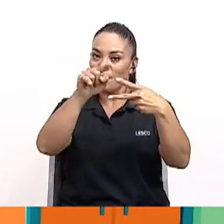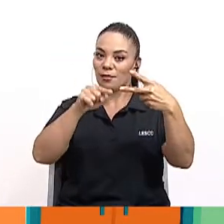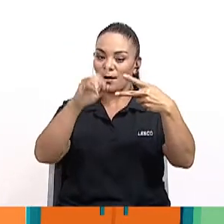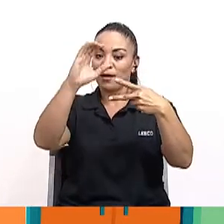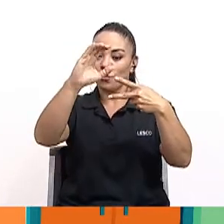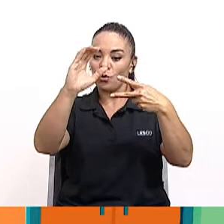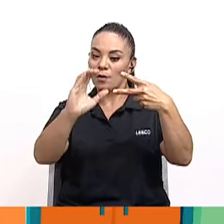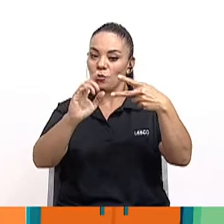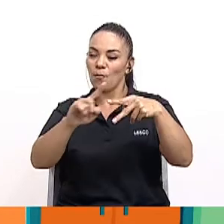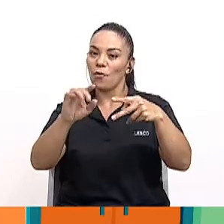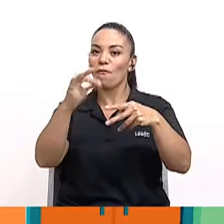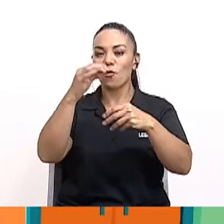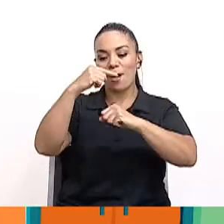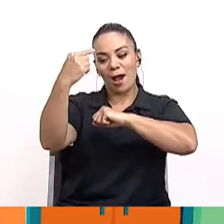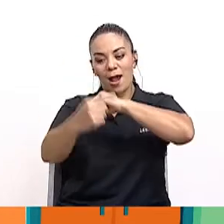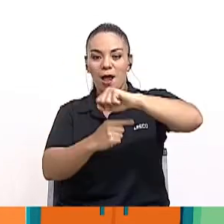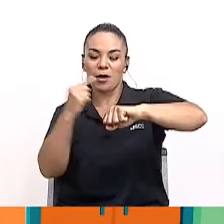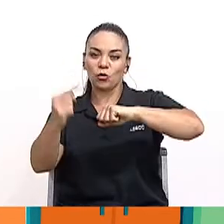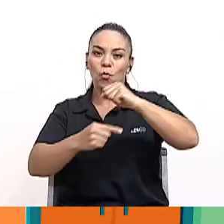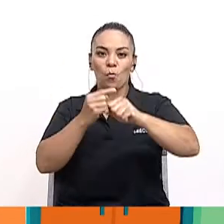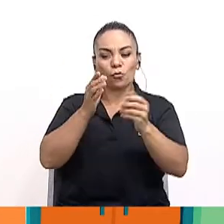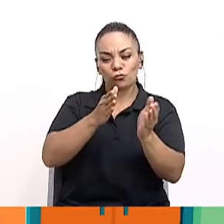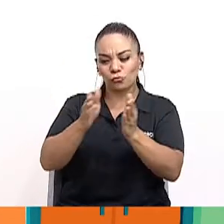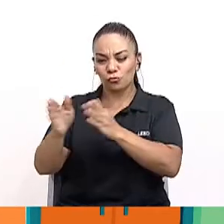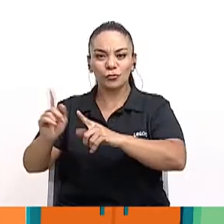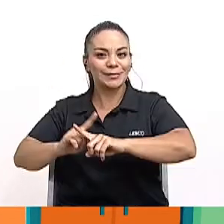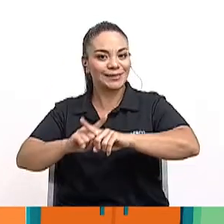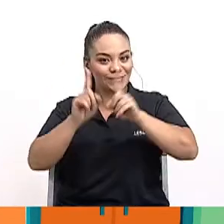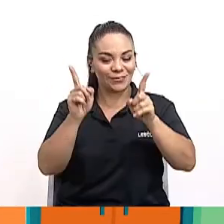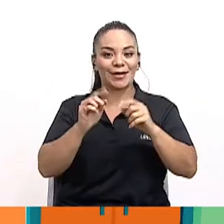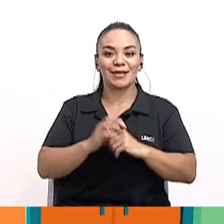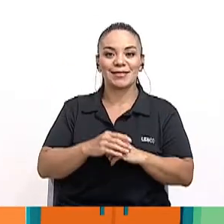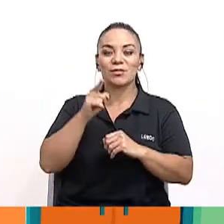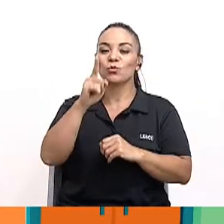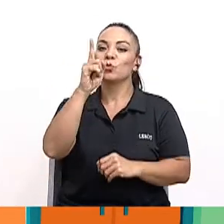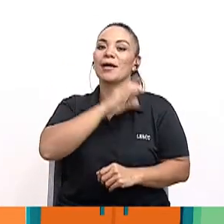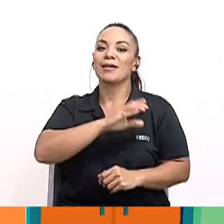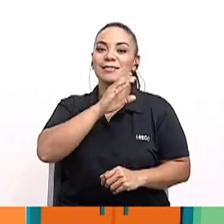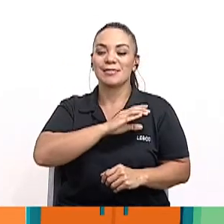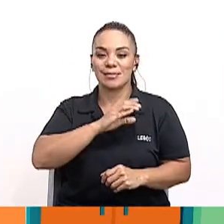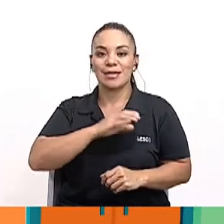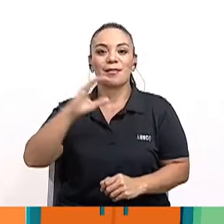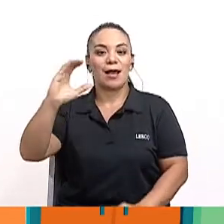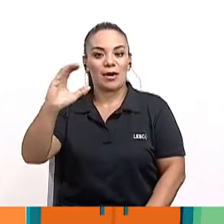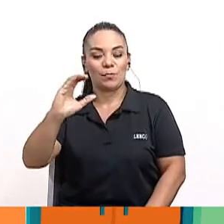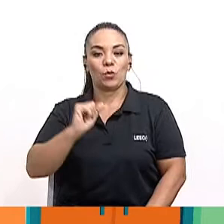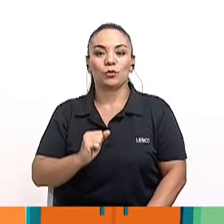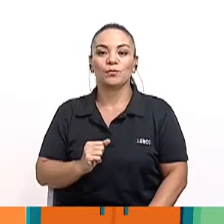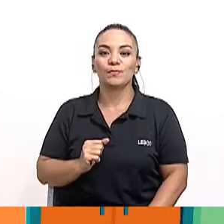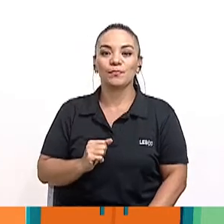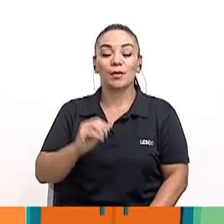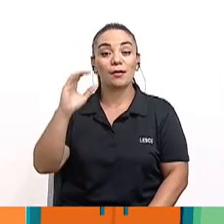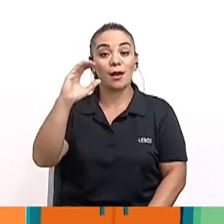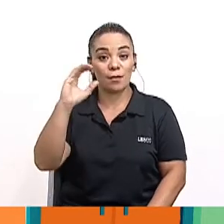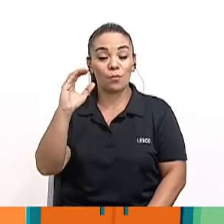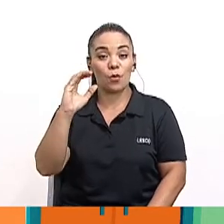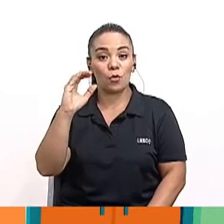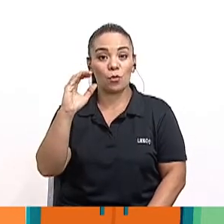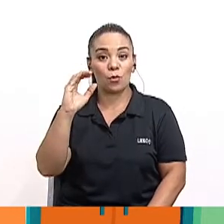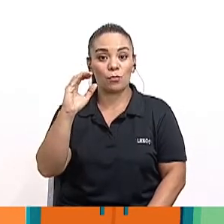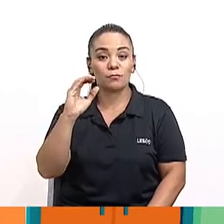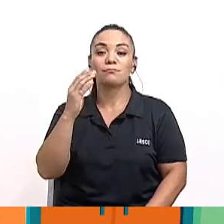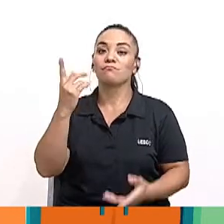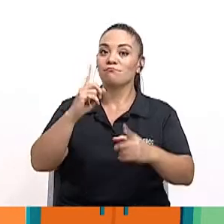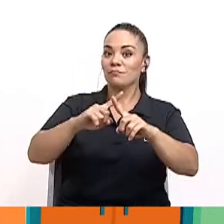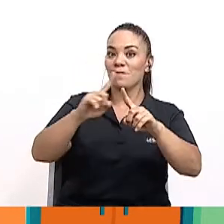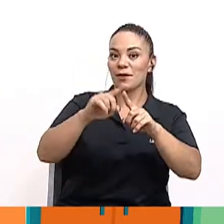átomos se organizan los hacen totalmente diferentes. Eso es una característica del carbono, de presentarse con solo carbono en formas